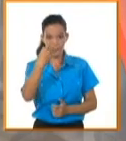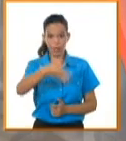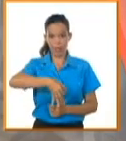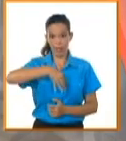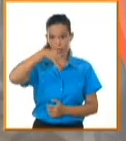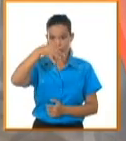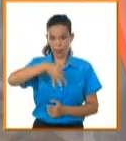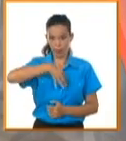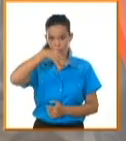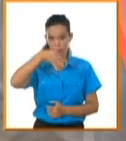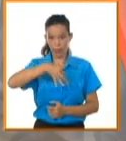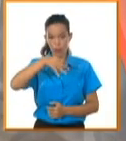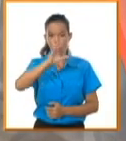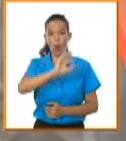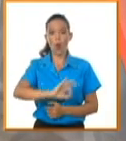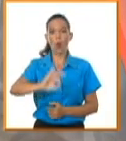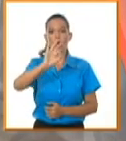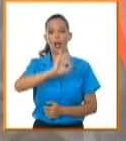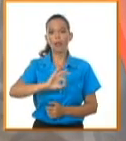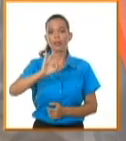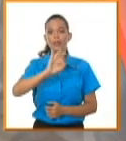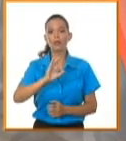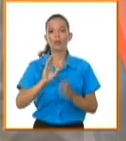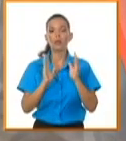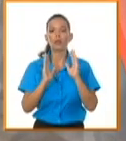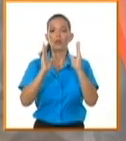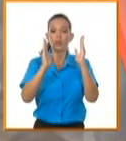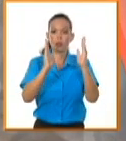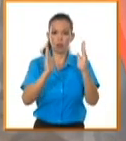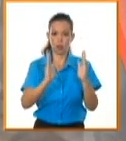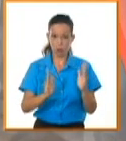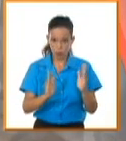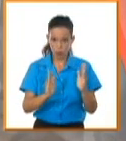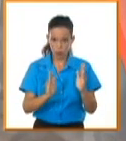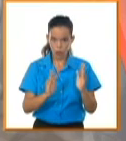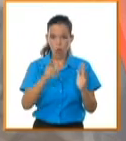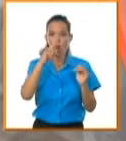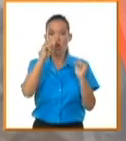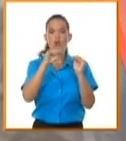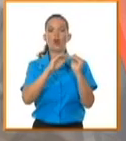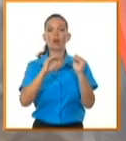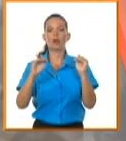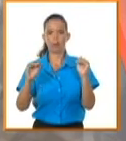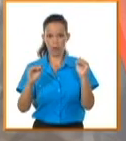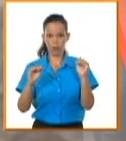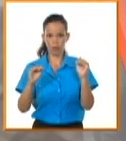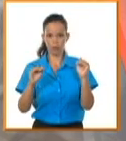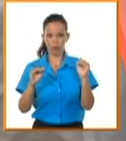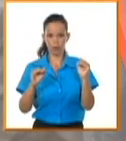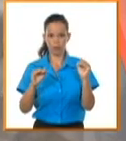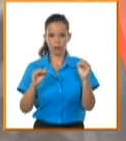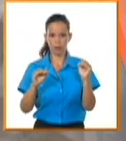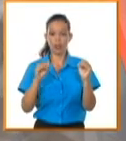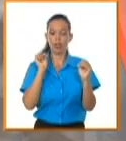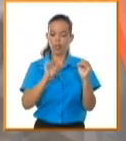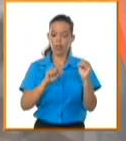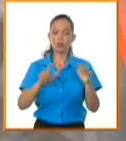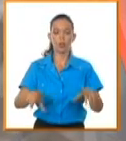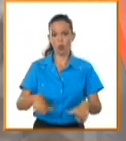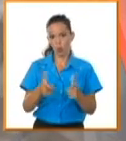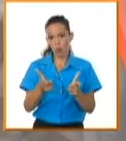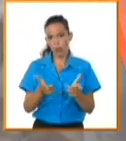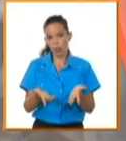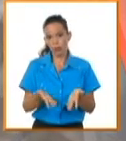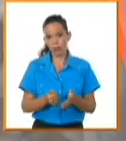económicos eso es una una norma cumplir Pero igual con la gradualidad con las condiciones aquí